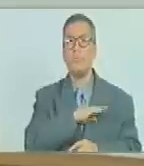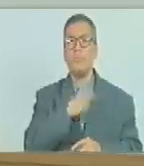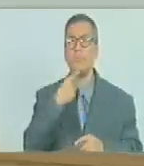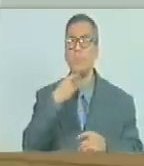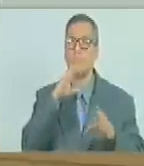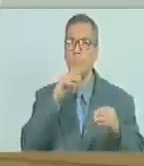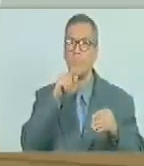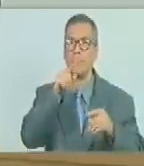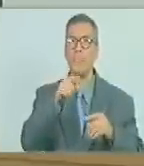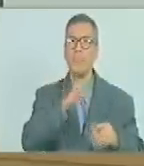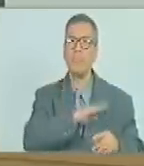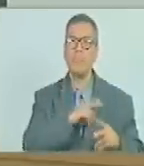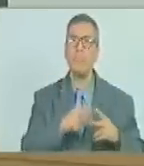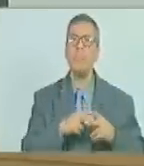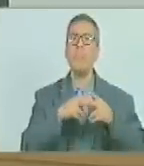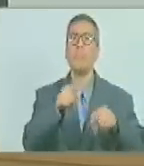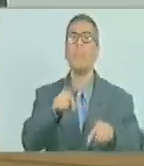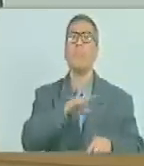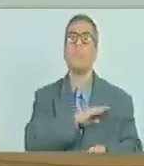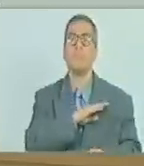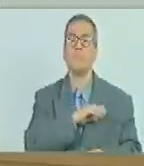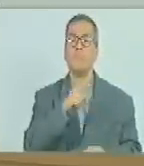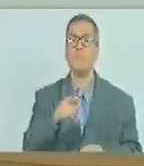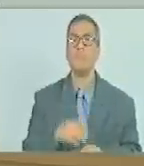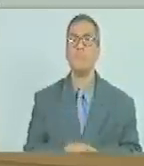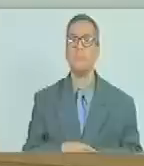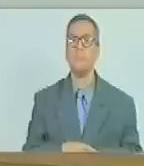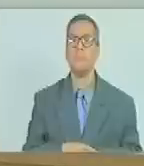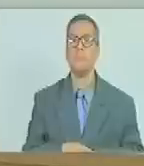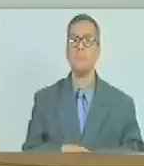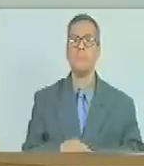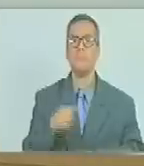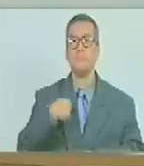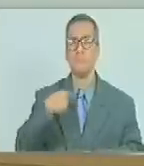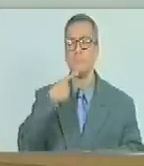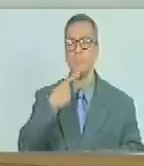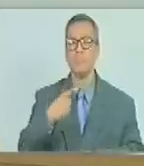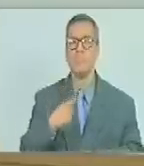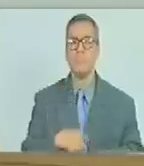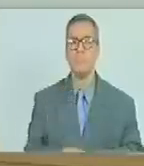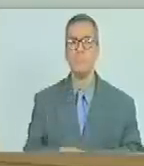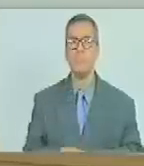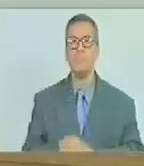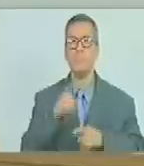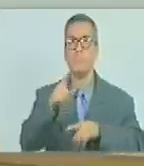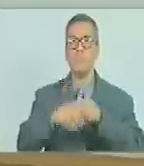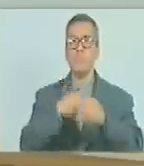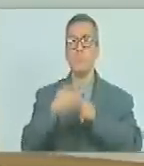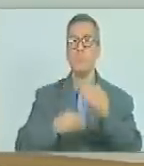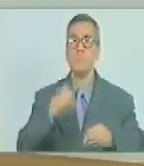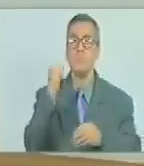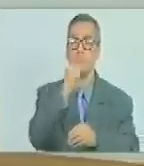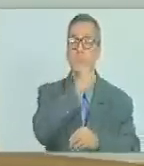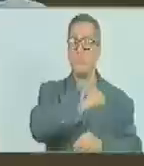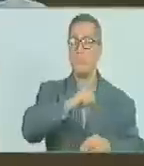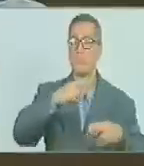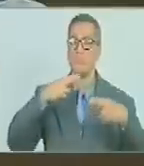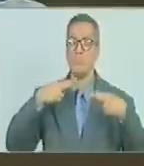confesión voluntaria, donde señala un crimen de lesa